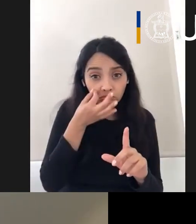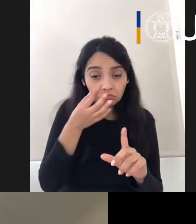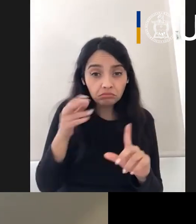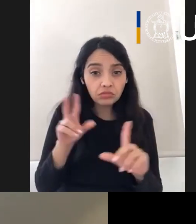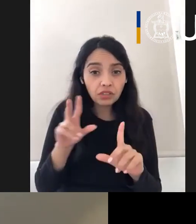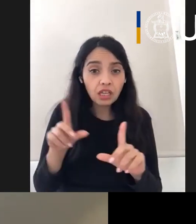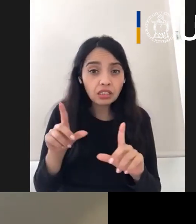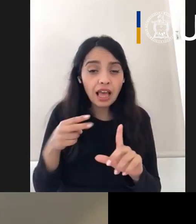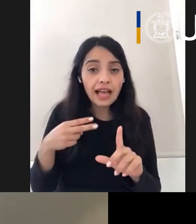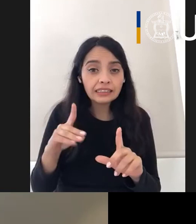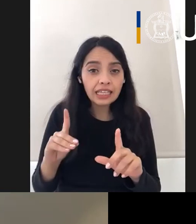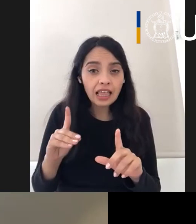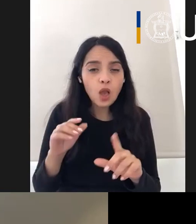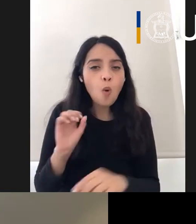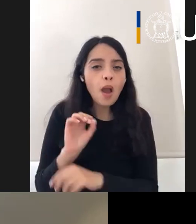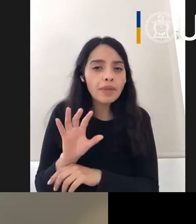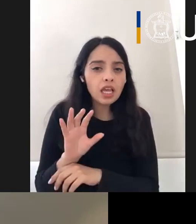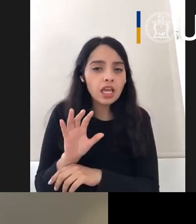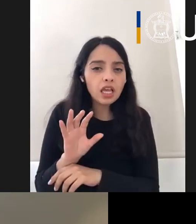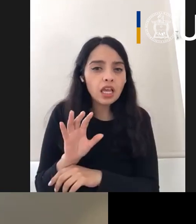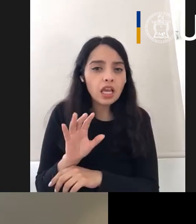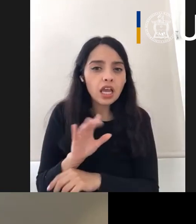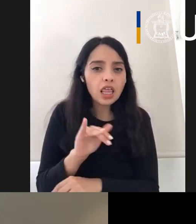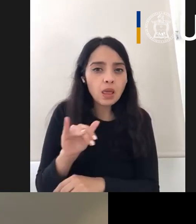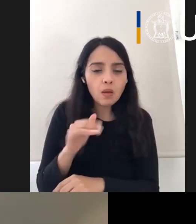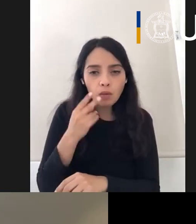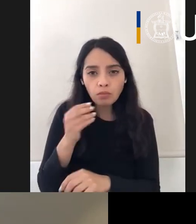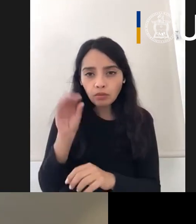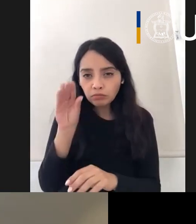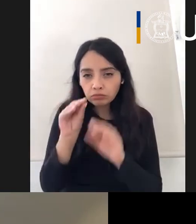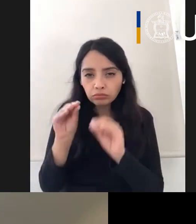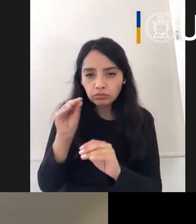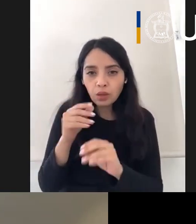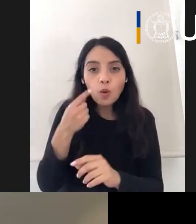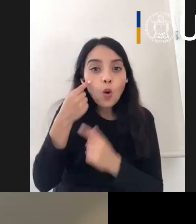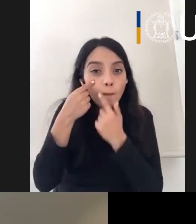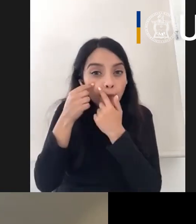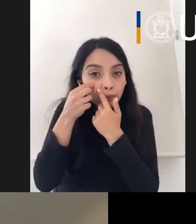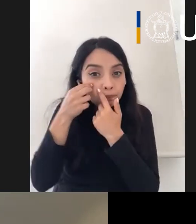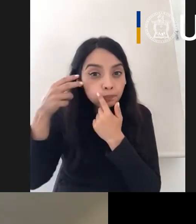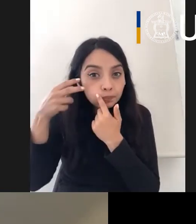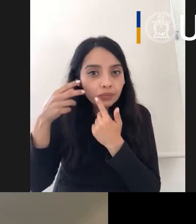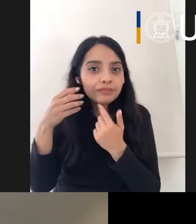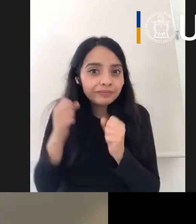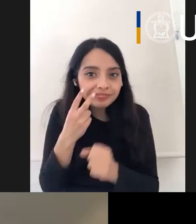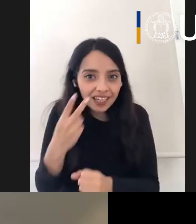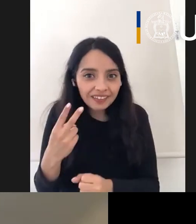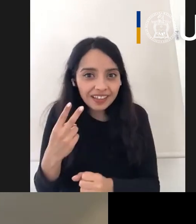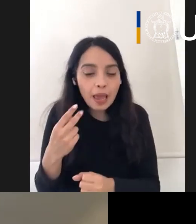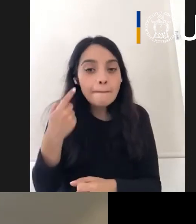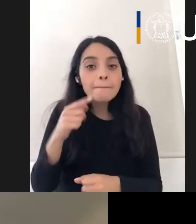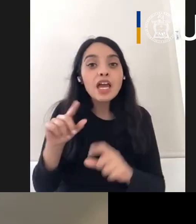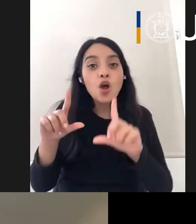HD esto, una película y qué sé yo, y pueden distinguir hasta si una persona tiene una espinilla, ¿sí? Si la imagen a lo mejor estuviera